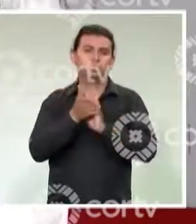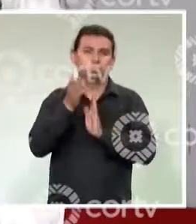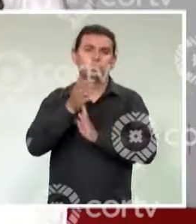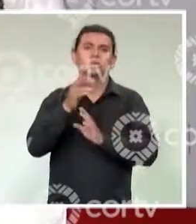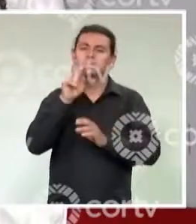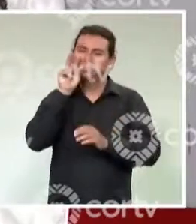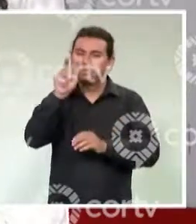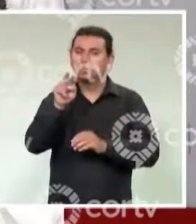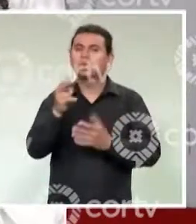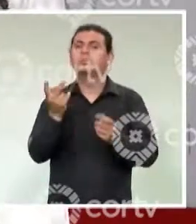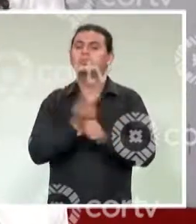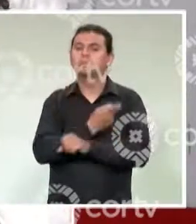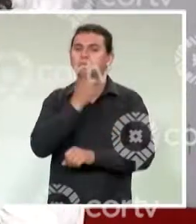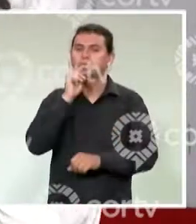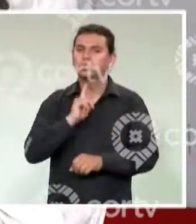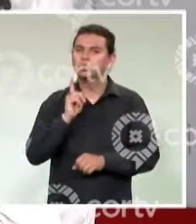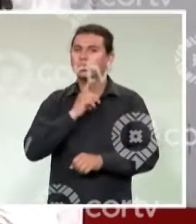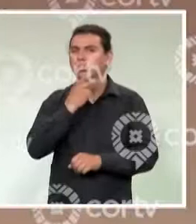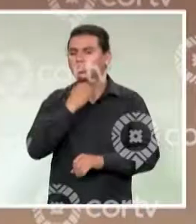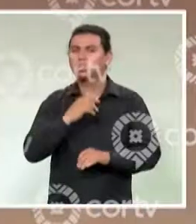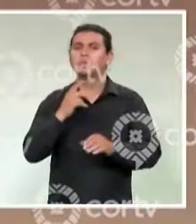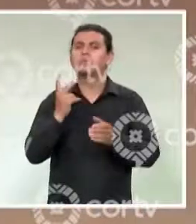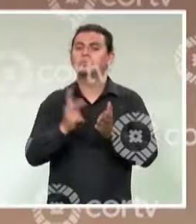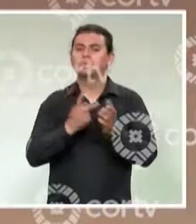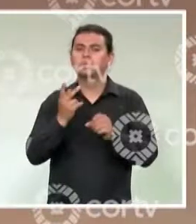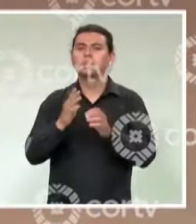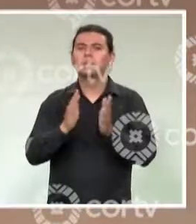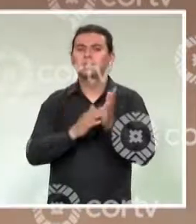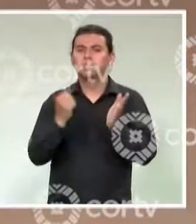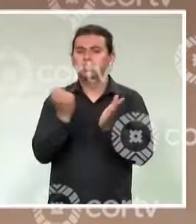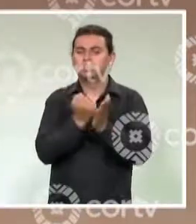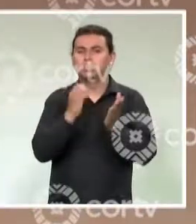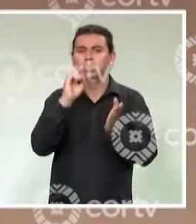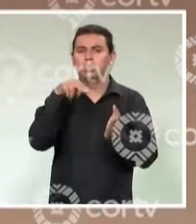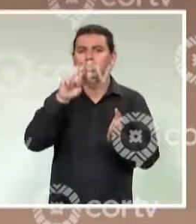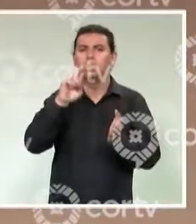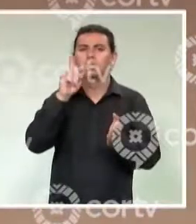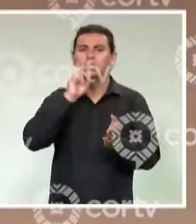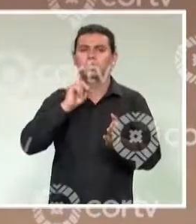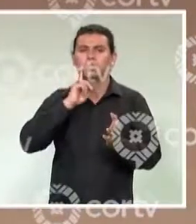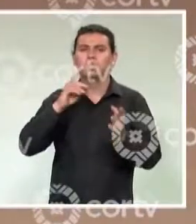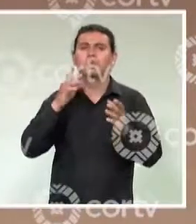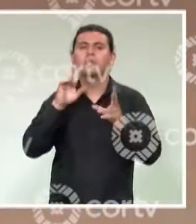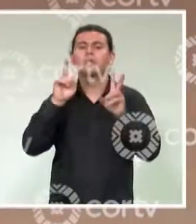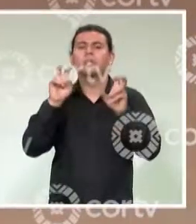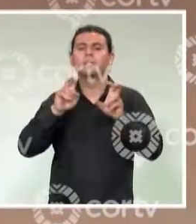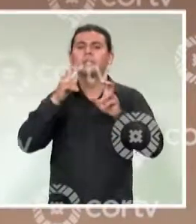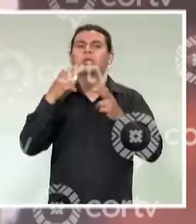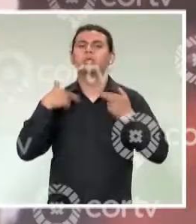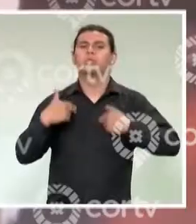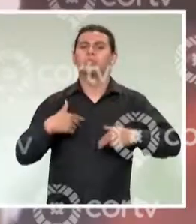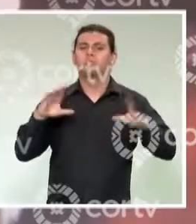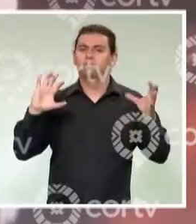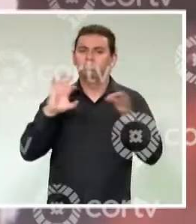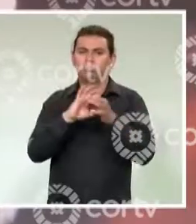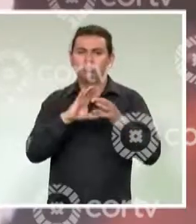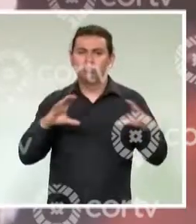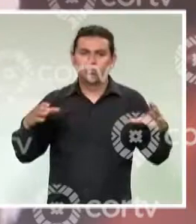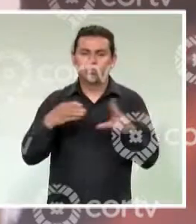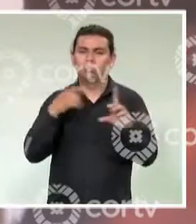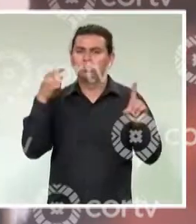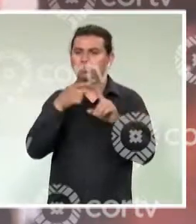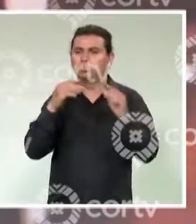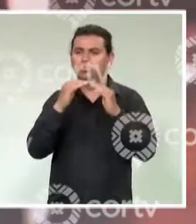tome en cuenta la perspectiva de género con base en el documento emitido por onu mujeres que habla de la respuesta humanitaria integral